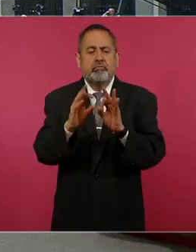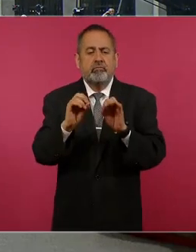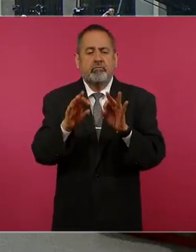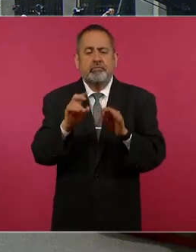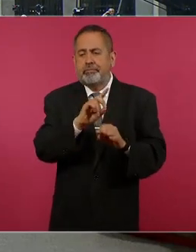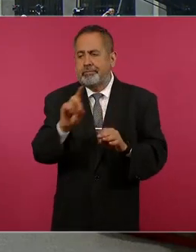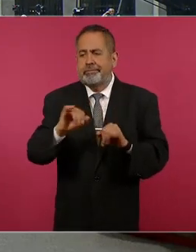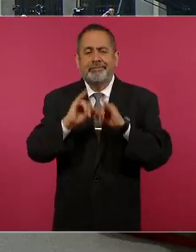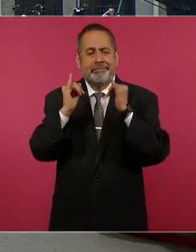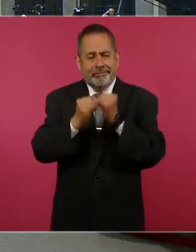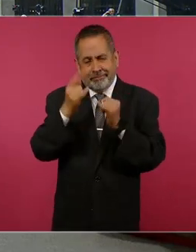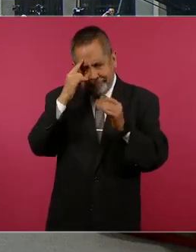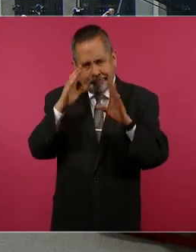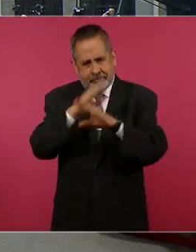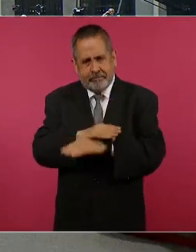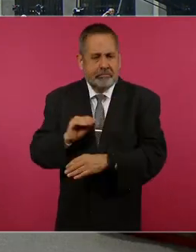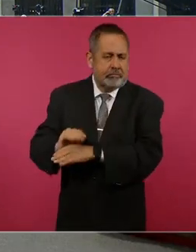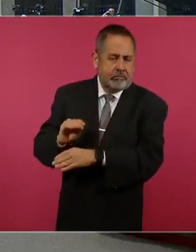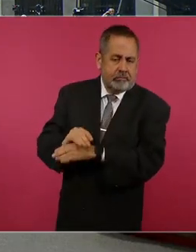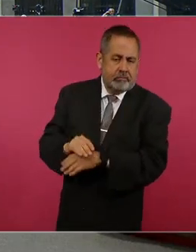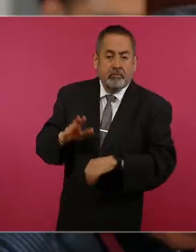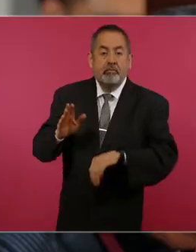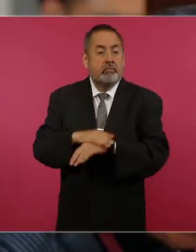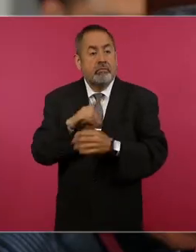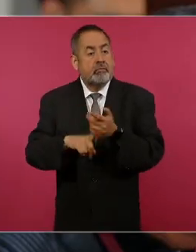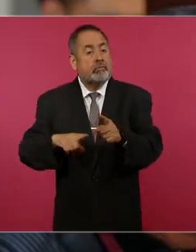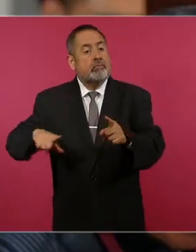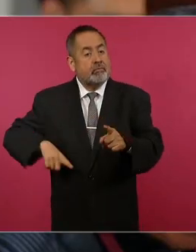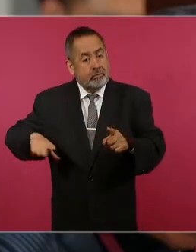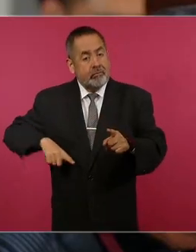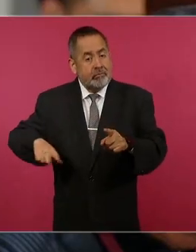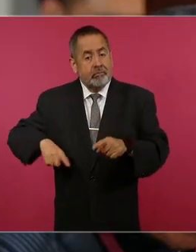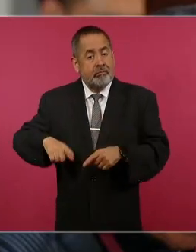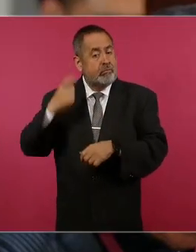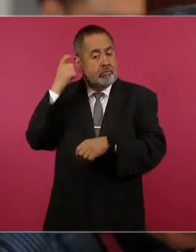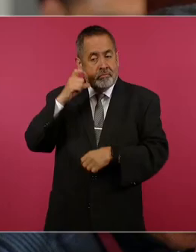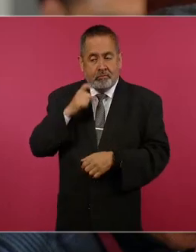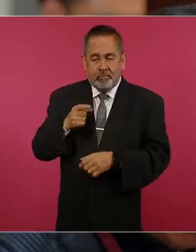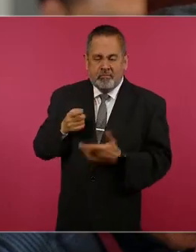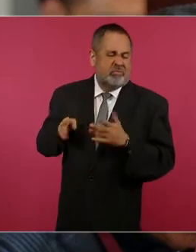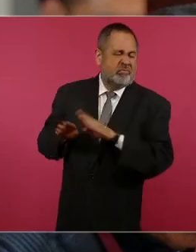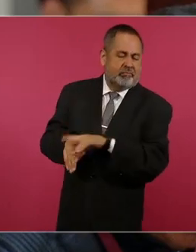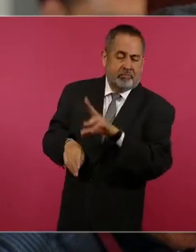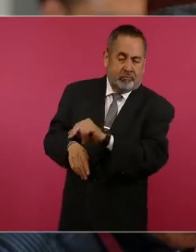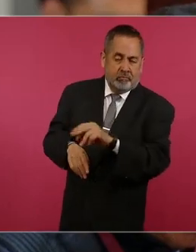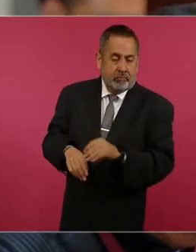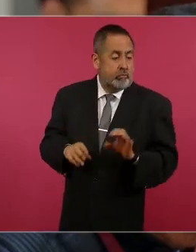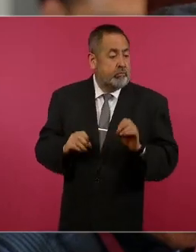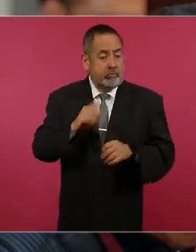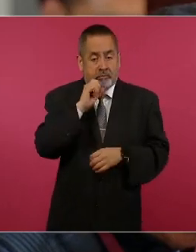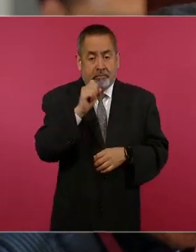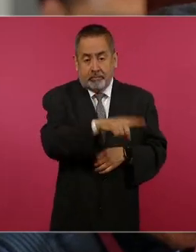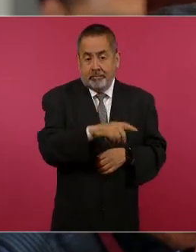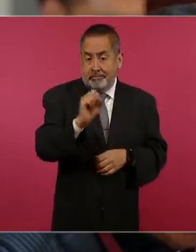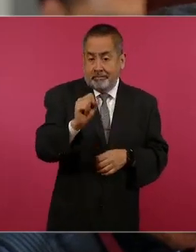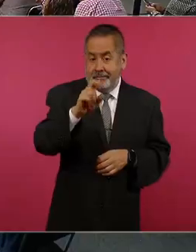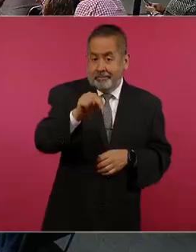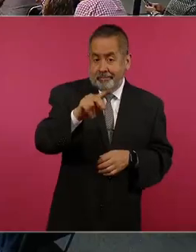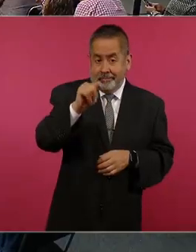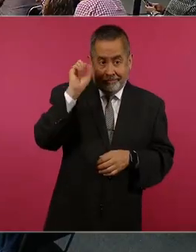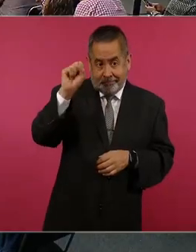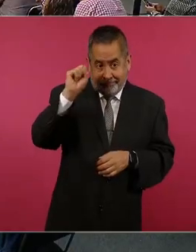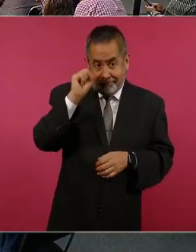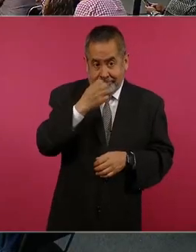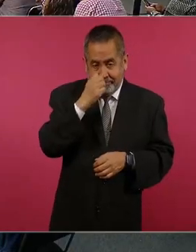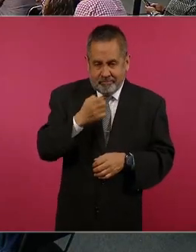que habría bloqueos del gobierno de Querétaro y del mismo CENTE de Querétaro, porque ellos fueron muy activos contra reformas estructurales, como está